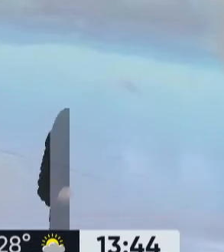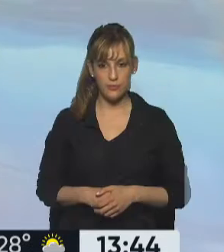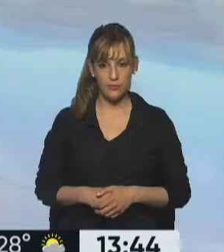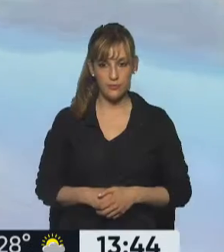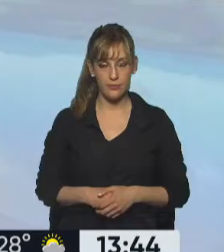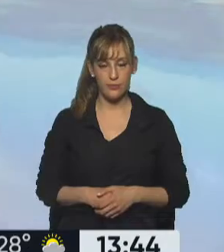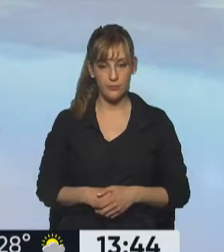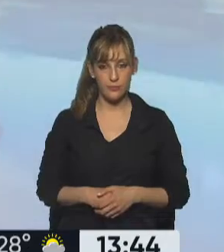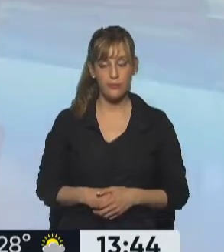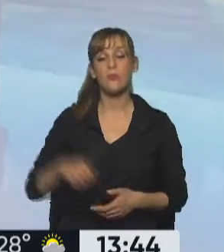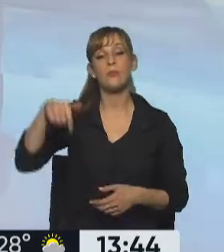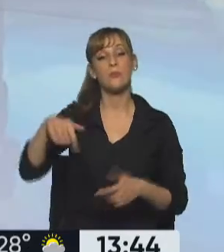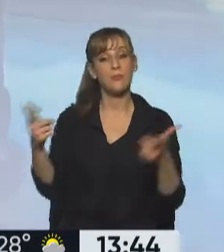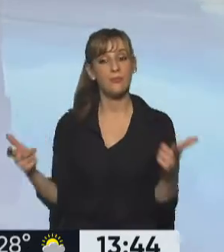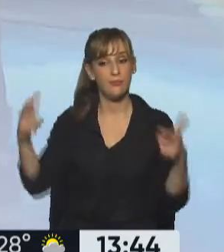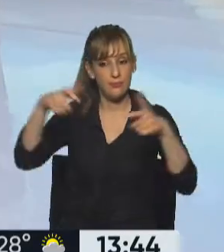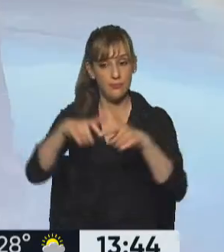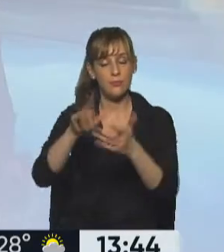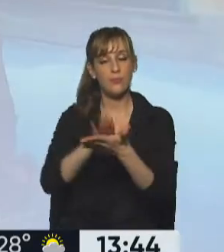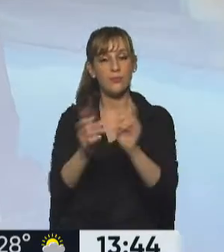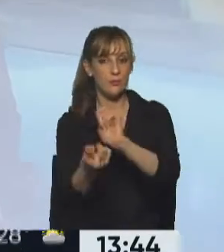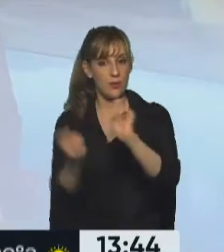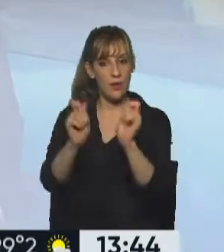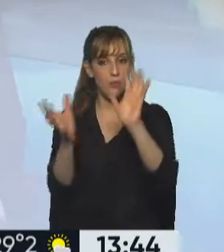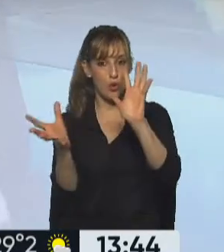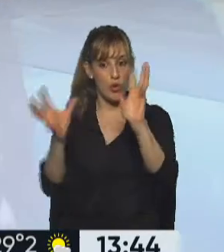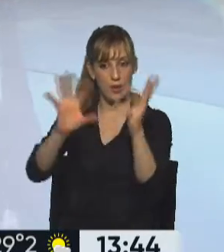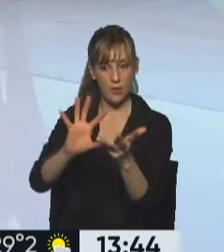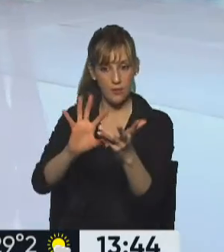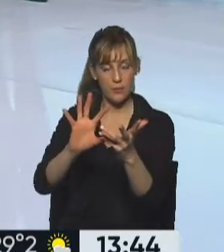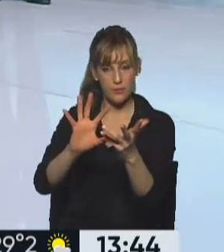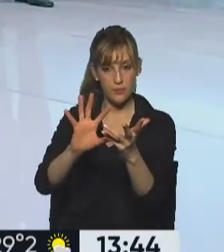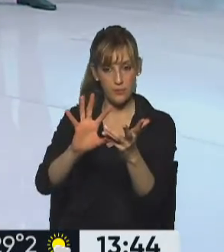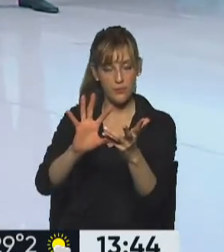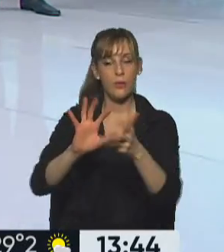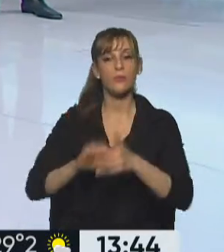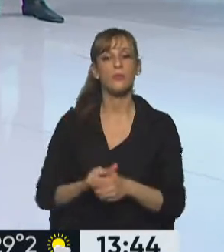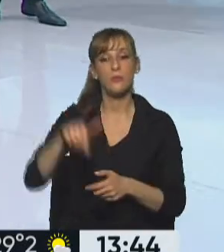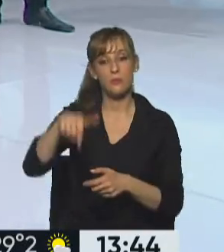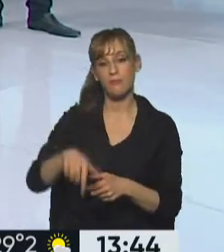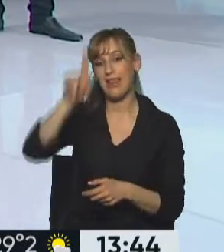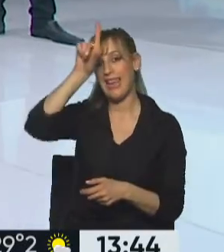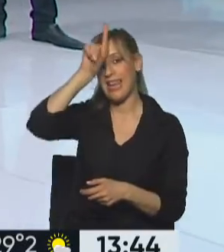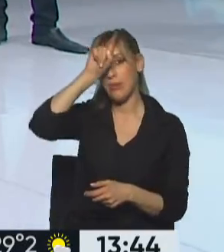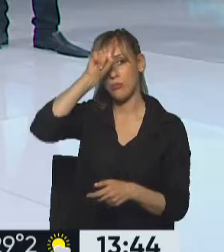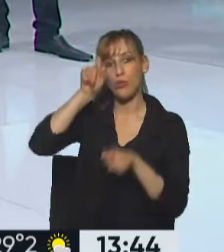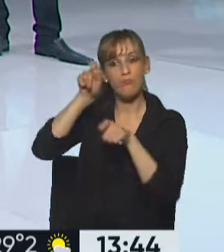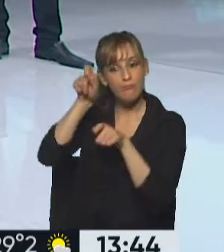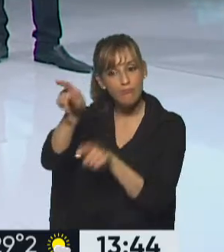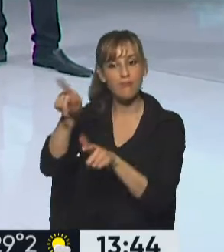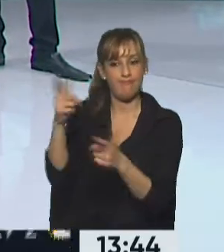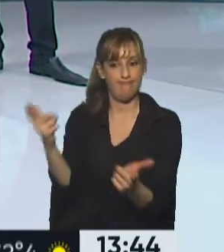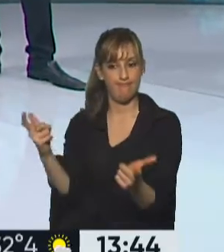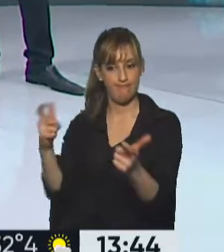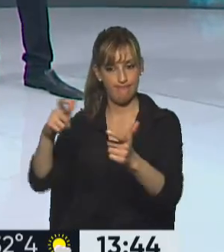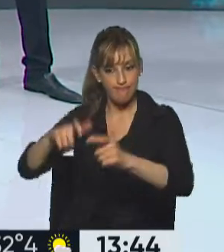cumbre anual sobre cambio climático de Naciones Unidas. Esta vez, esta cumbre se lleva a cabo en Egipto. Lo que podría pasar, los temas que se